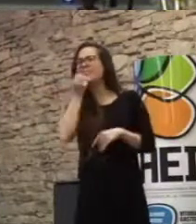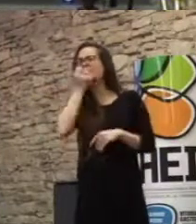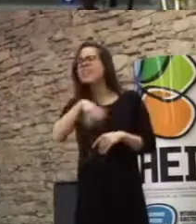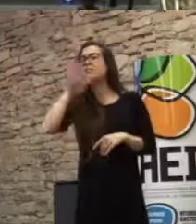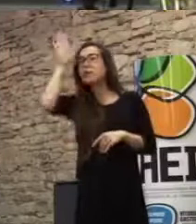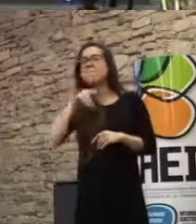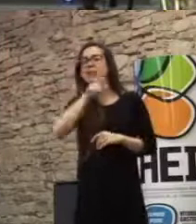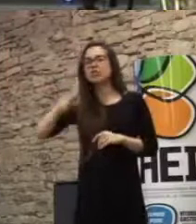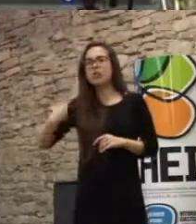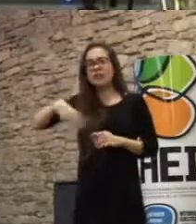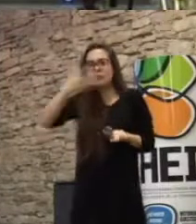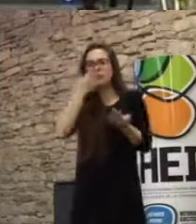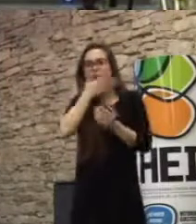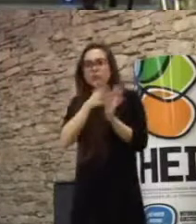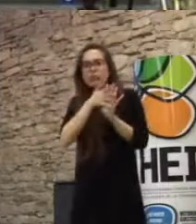hablo